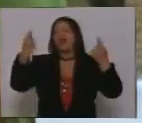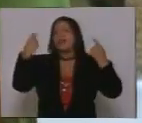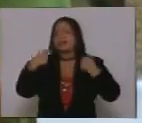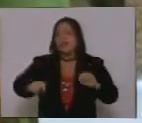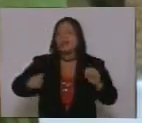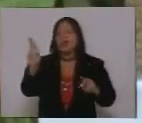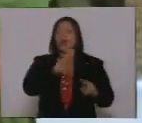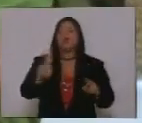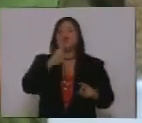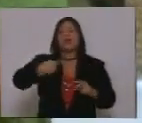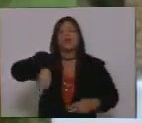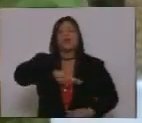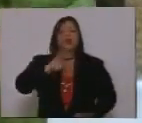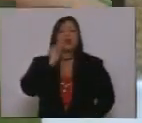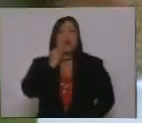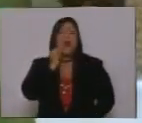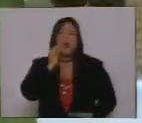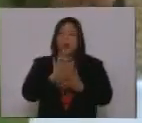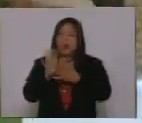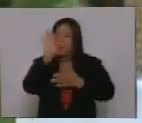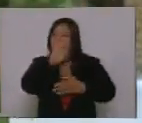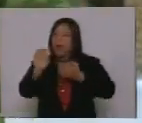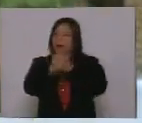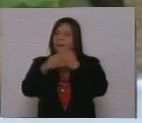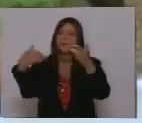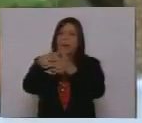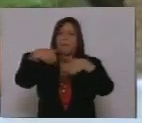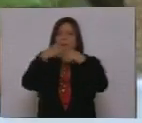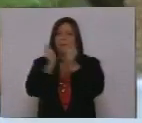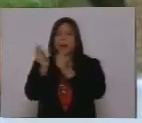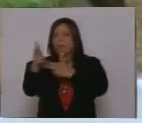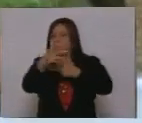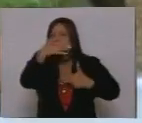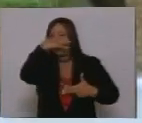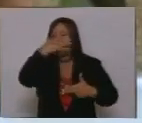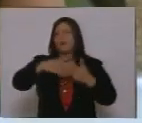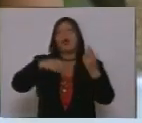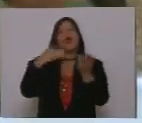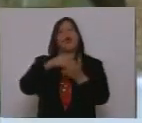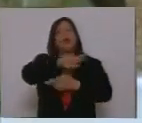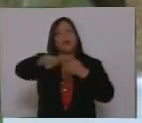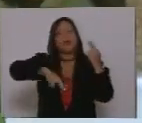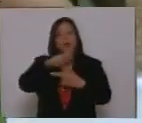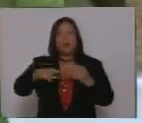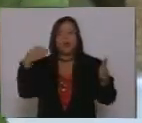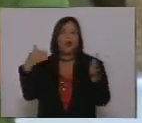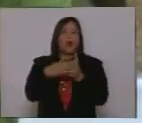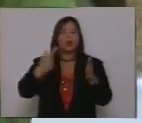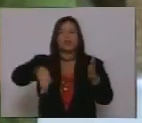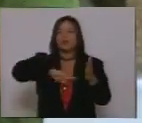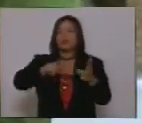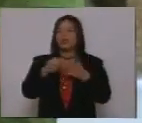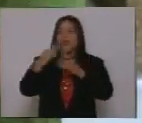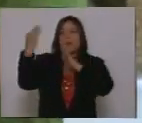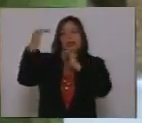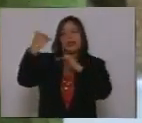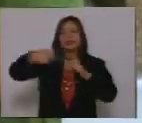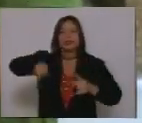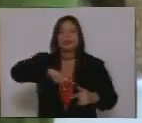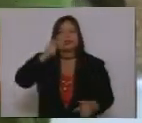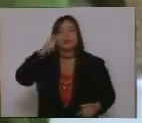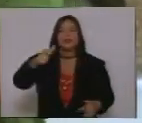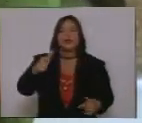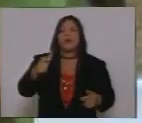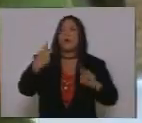pretendido utilizar nuestra juventud para ir en contra del proyecto político bolivariano, para ir en contraposición de la esperanza de nuestro